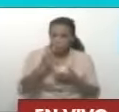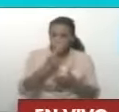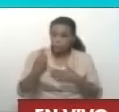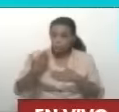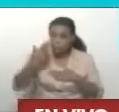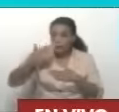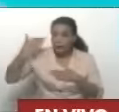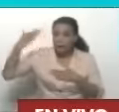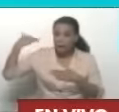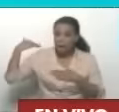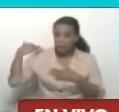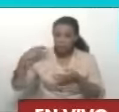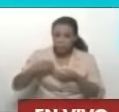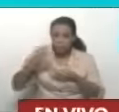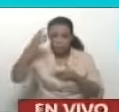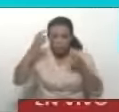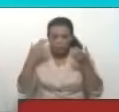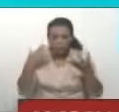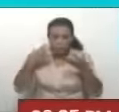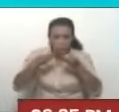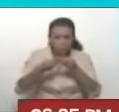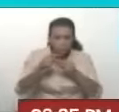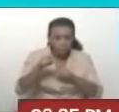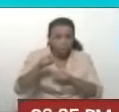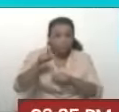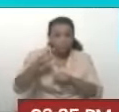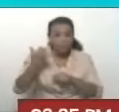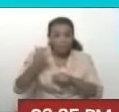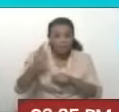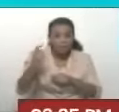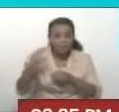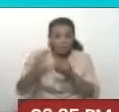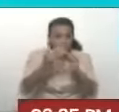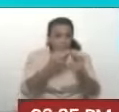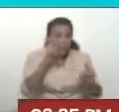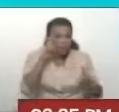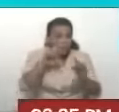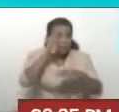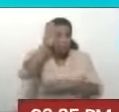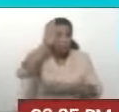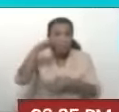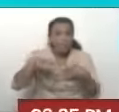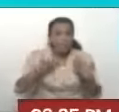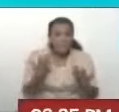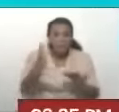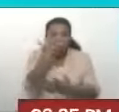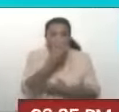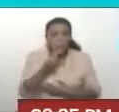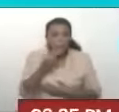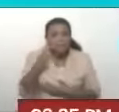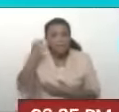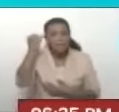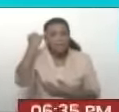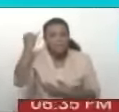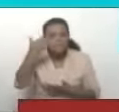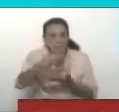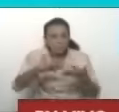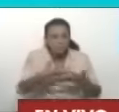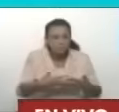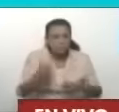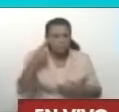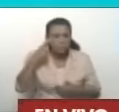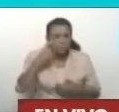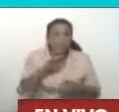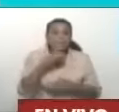compromiso con usted y con el comandante Chávez. Y es también la proyección de la juventud venezolana, como usted lo decía, en